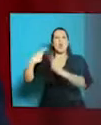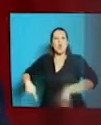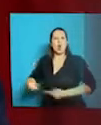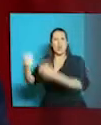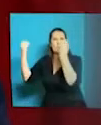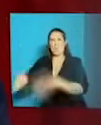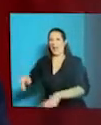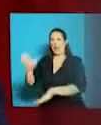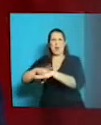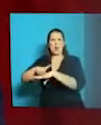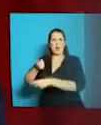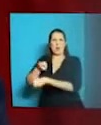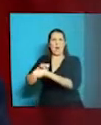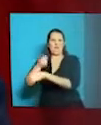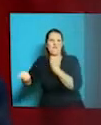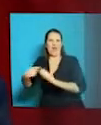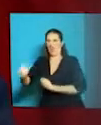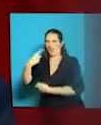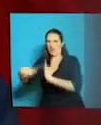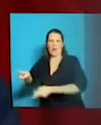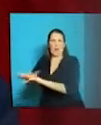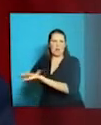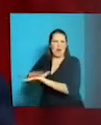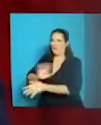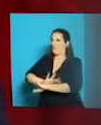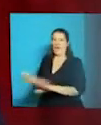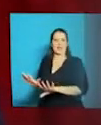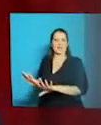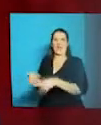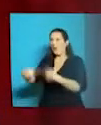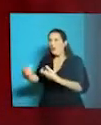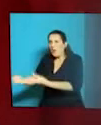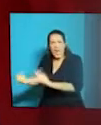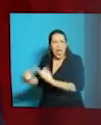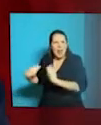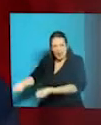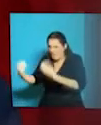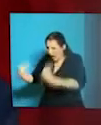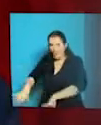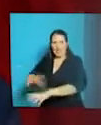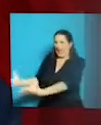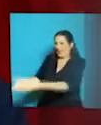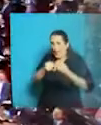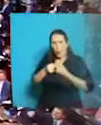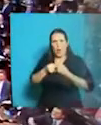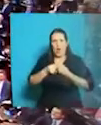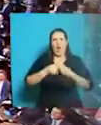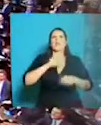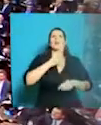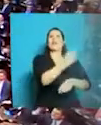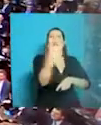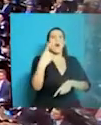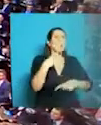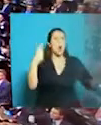corrupción, bienvenido sea, algo aprendimos, ¿no? Yo pretendo que sea quien sea el que nos gobierne y sea